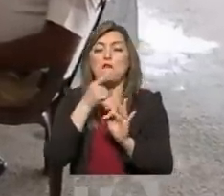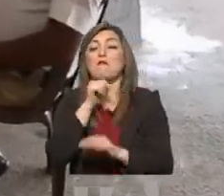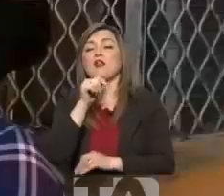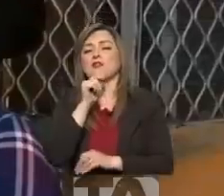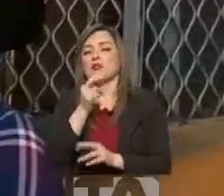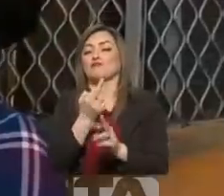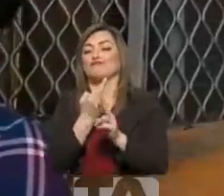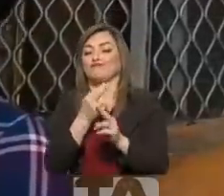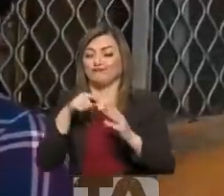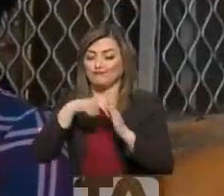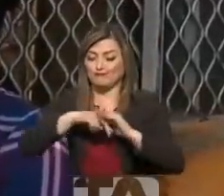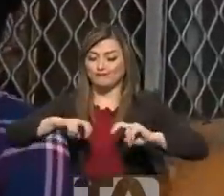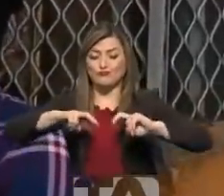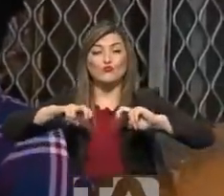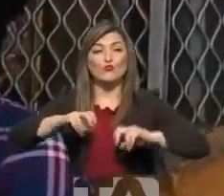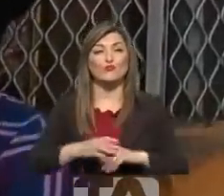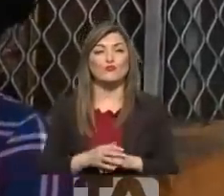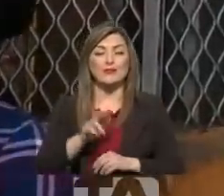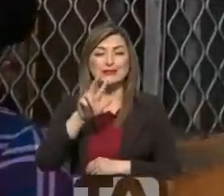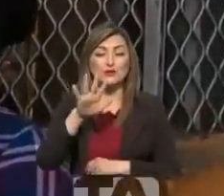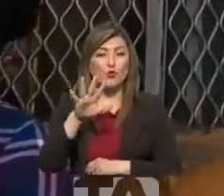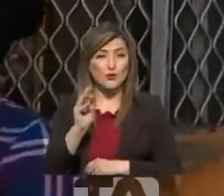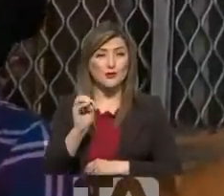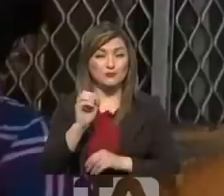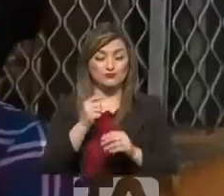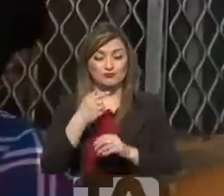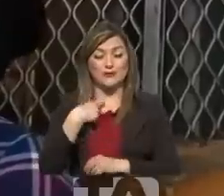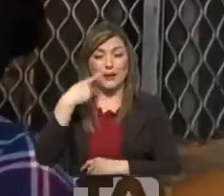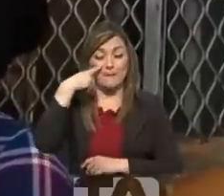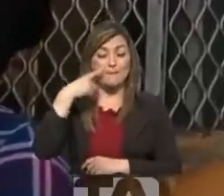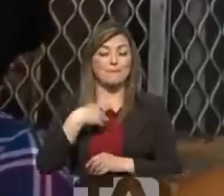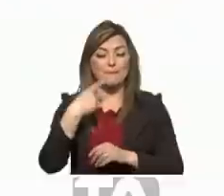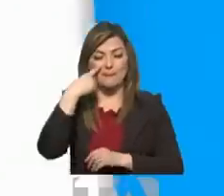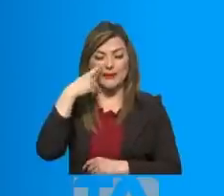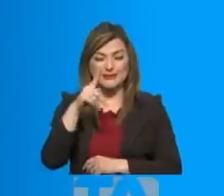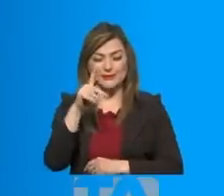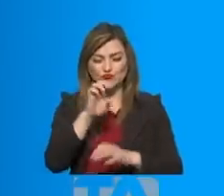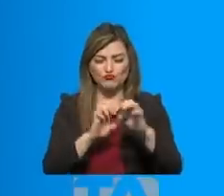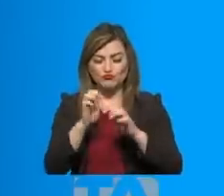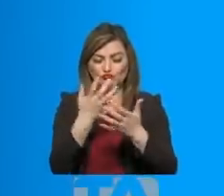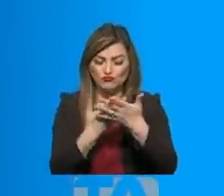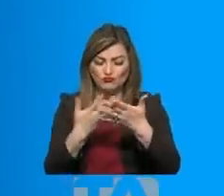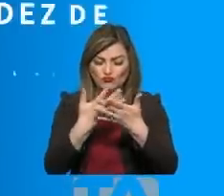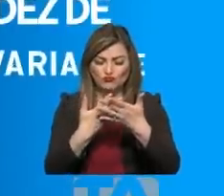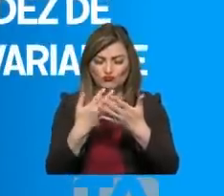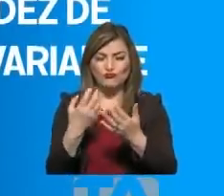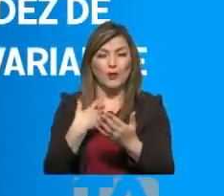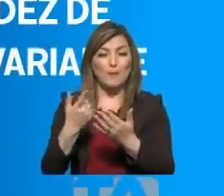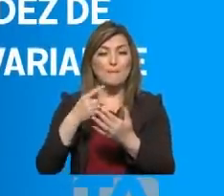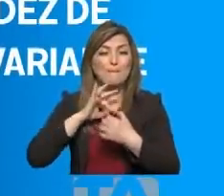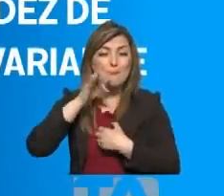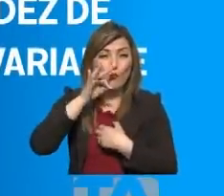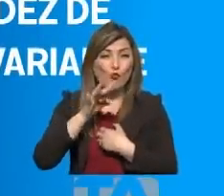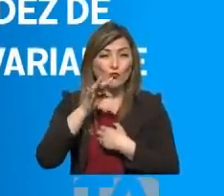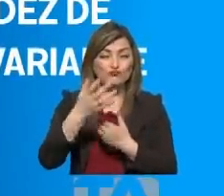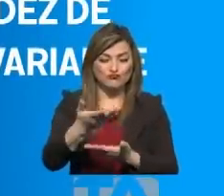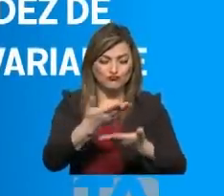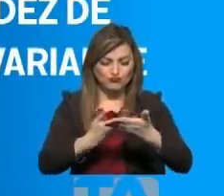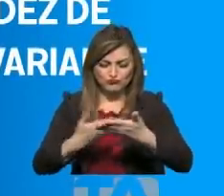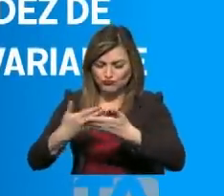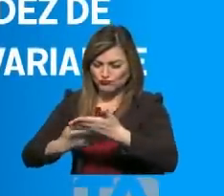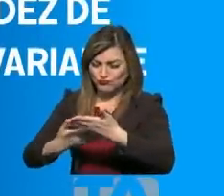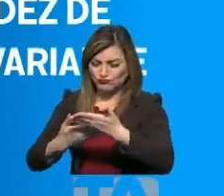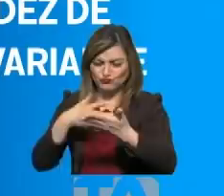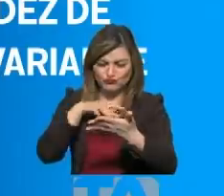de COVID-19 recogidas entre enero y marzo de este año en un estado en India que se llama Maharashtral, mientras